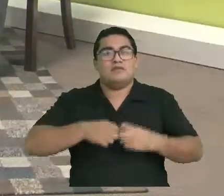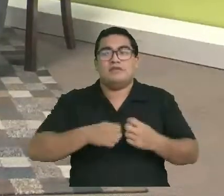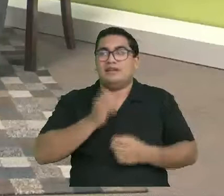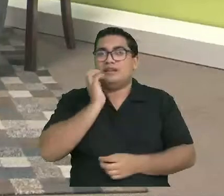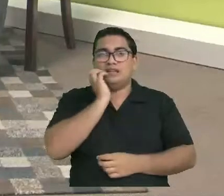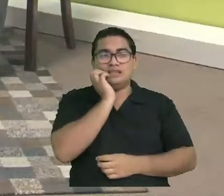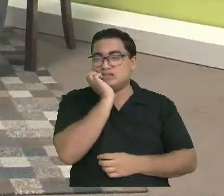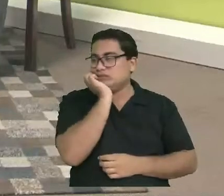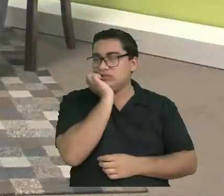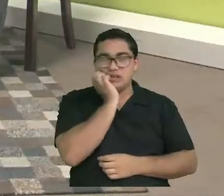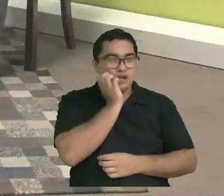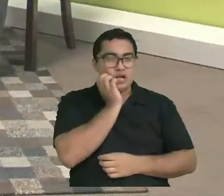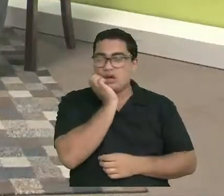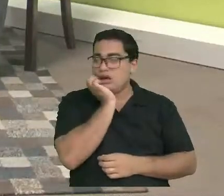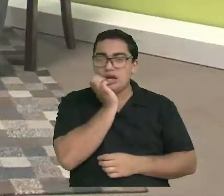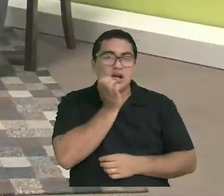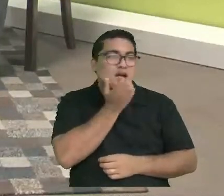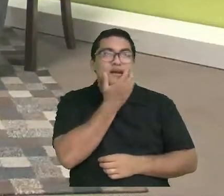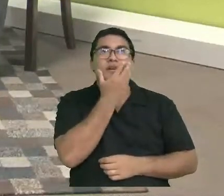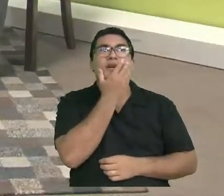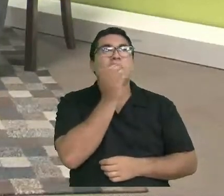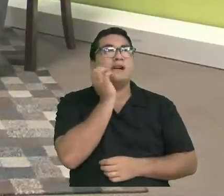ansioso